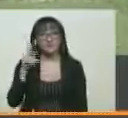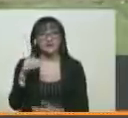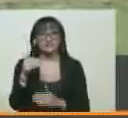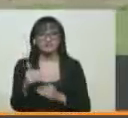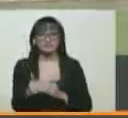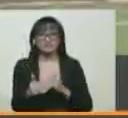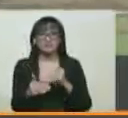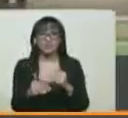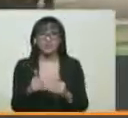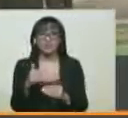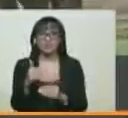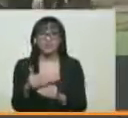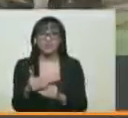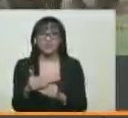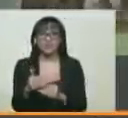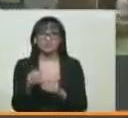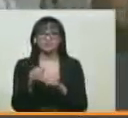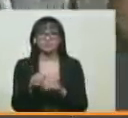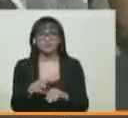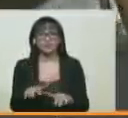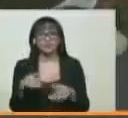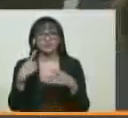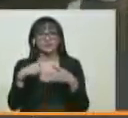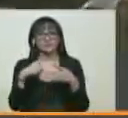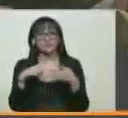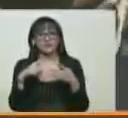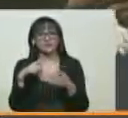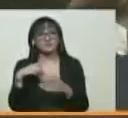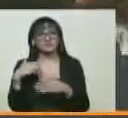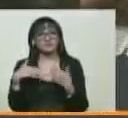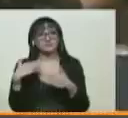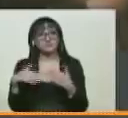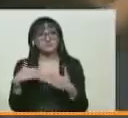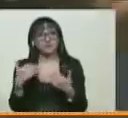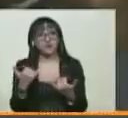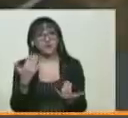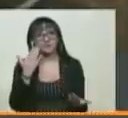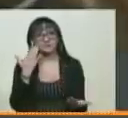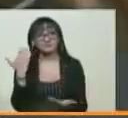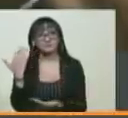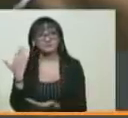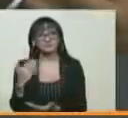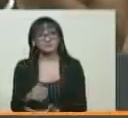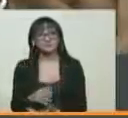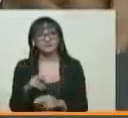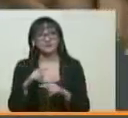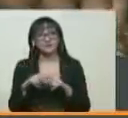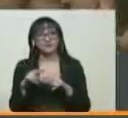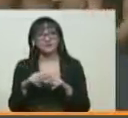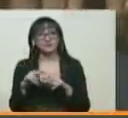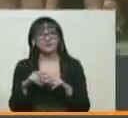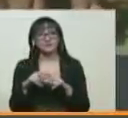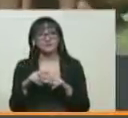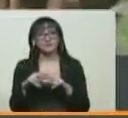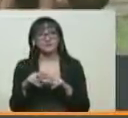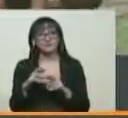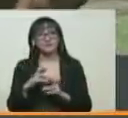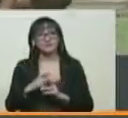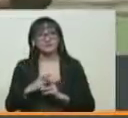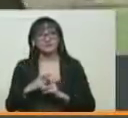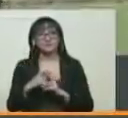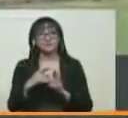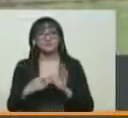ido llevando por distintas generaciones y ahí los vemos cómo los niños realizan esta